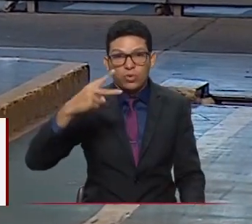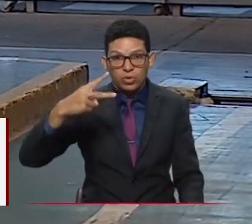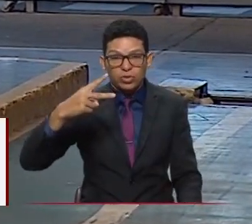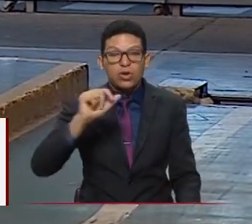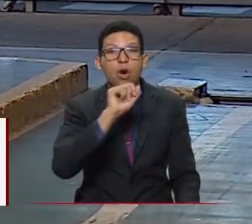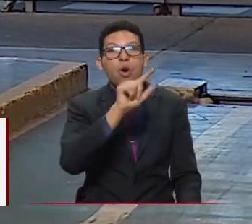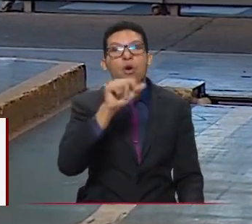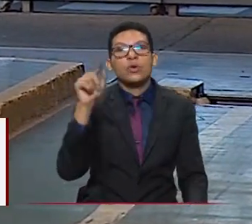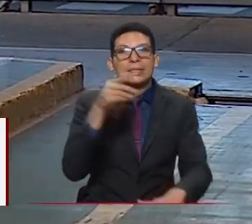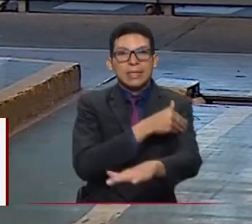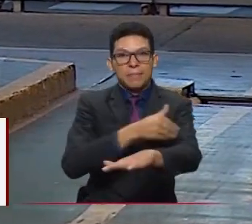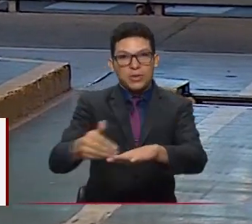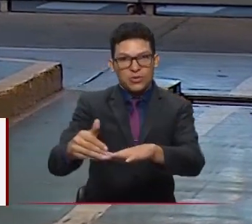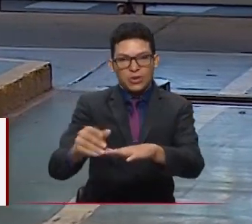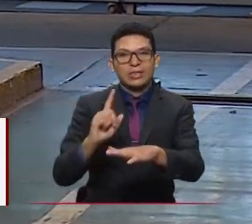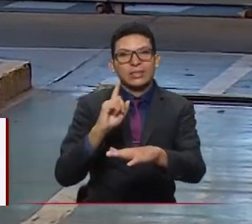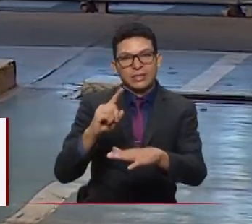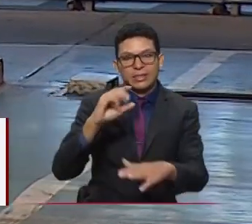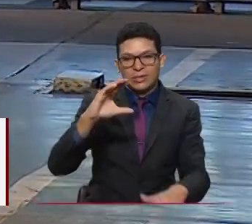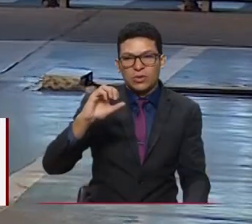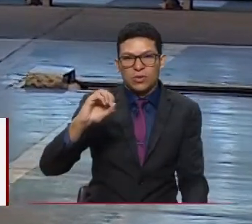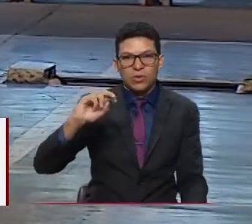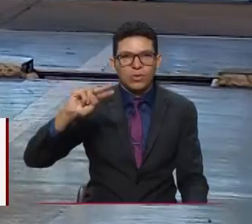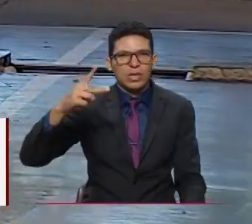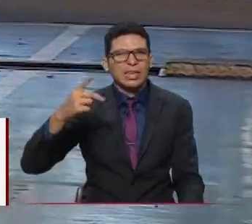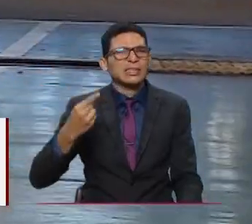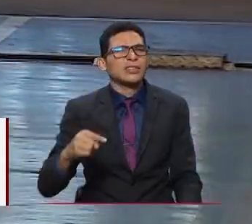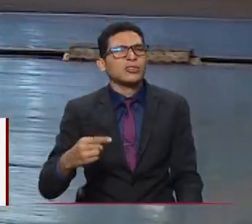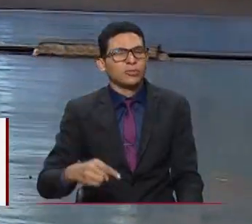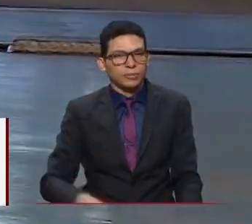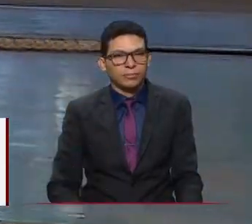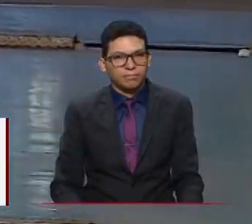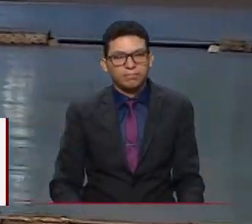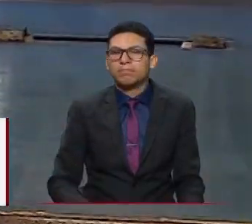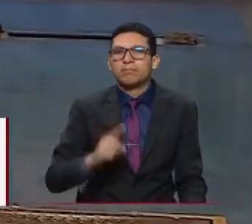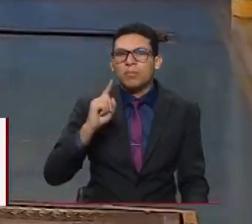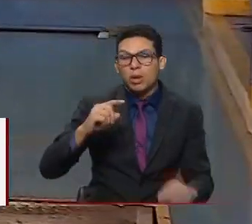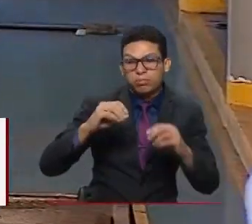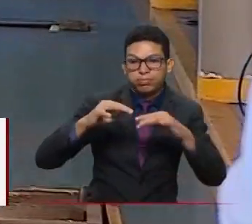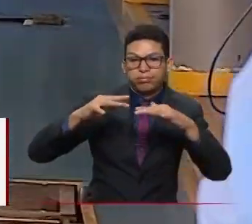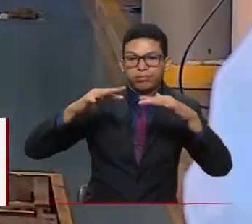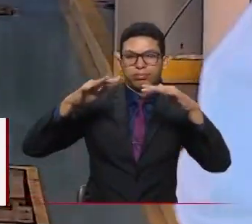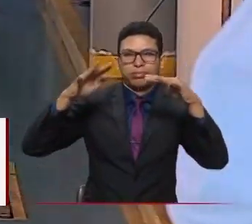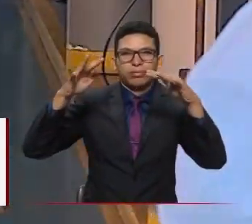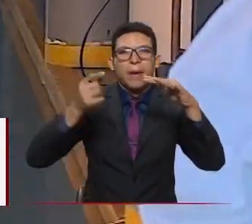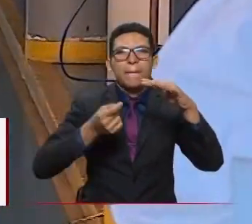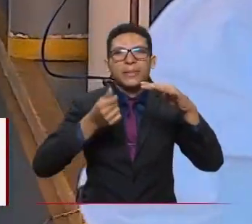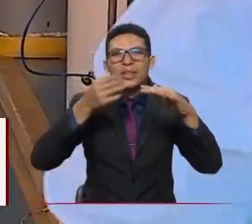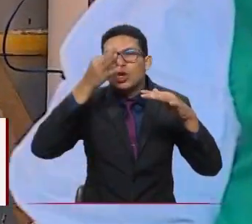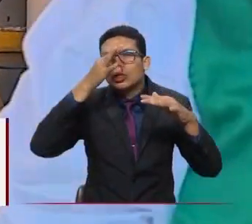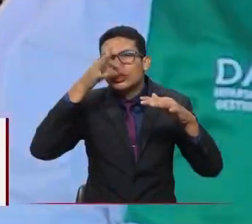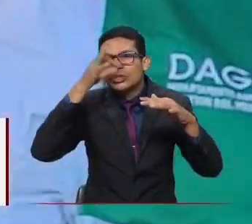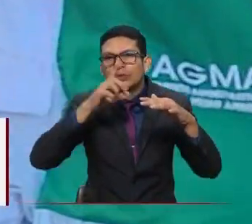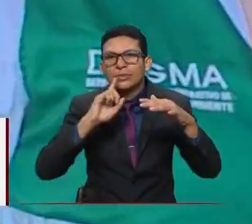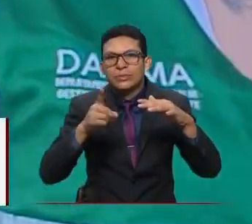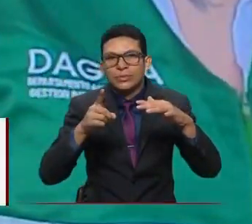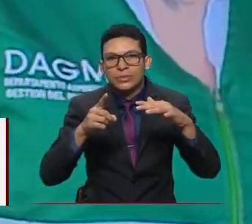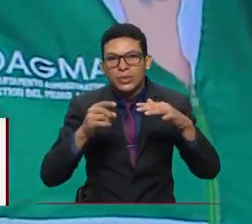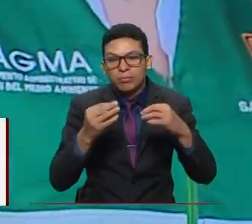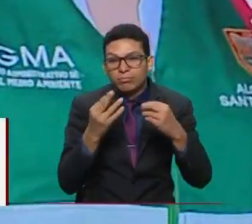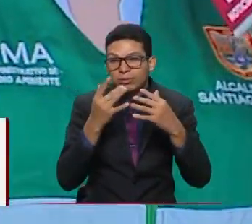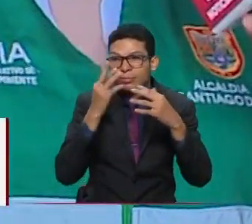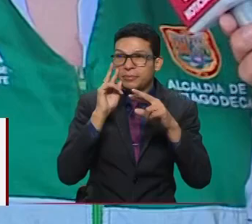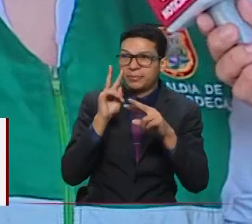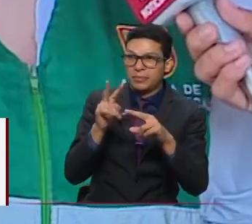de toneladas de material particulado. ¿Qué es el material particulado? El material particulado son las pequeñas contaminantes que tienen los humos, que